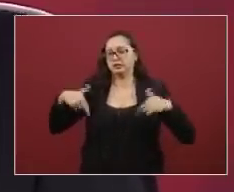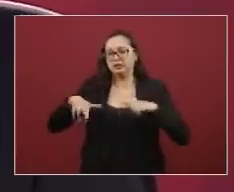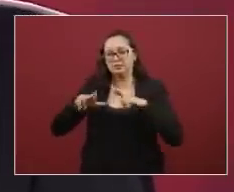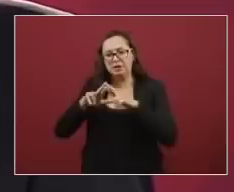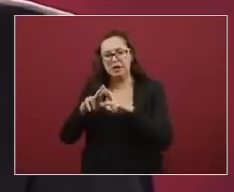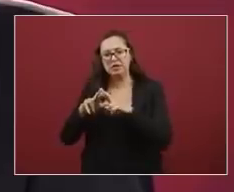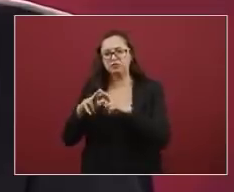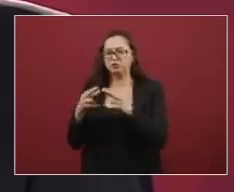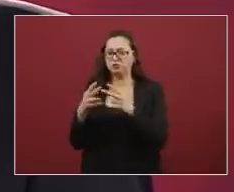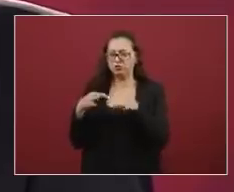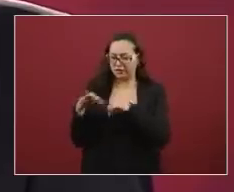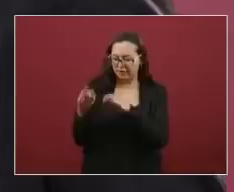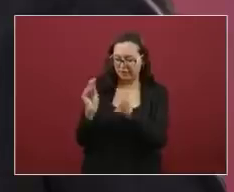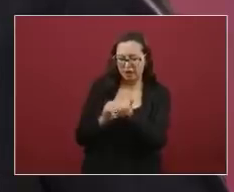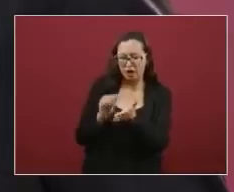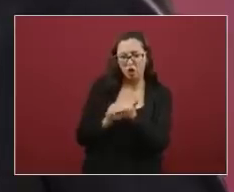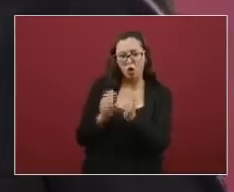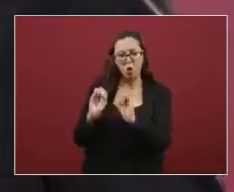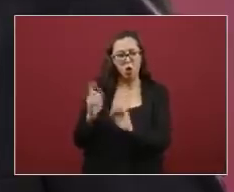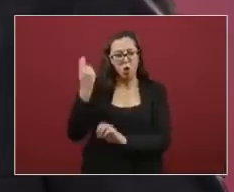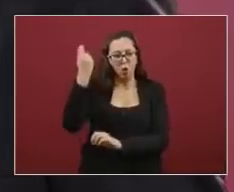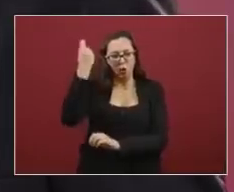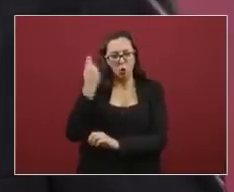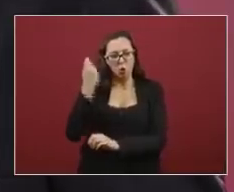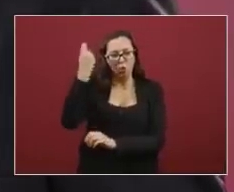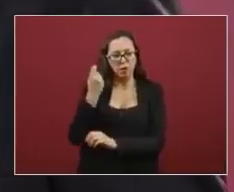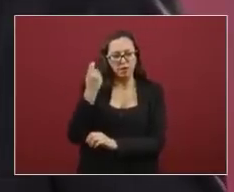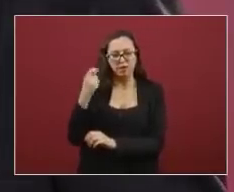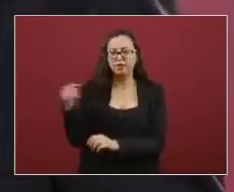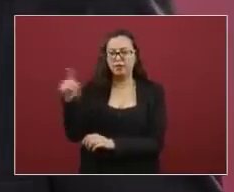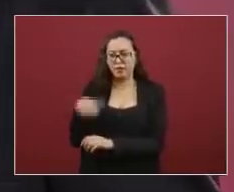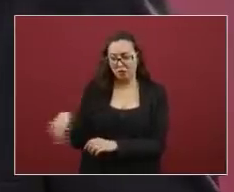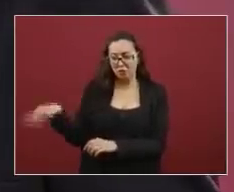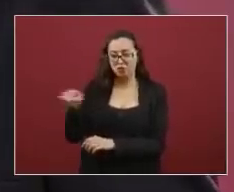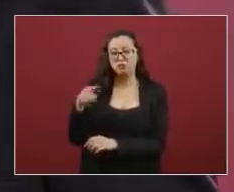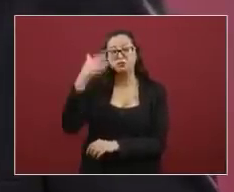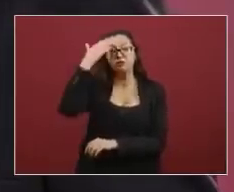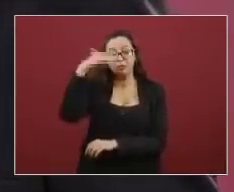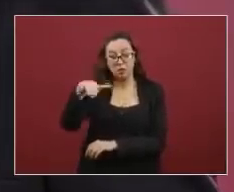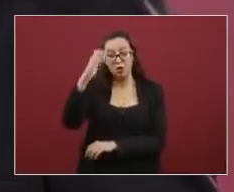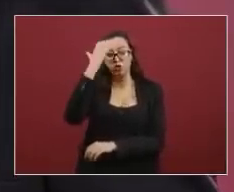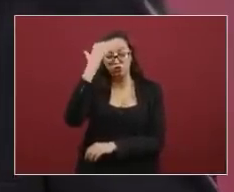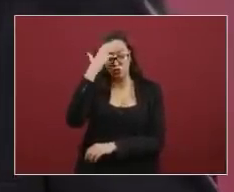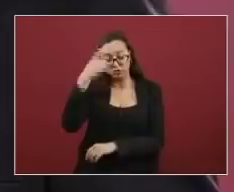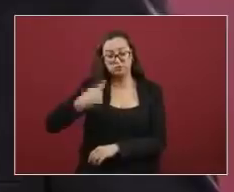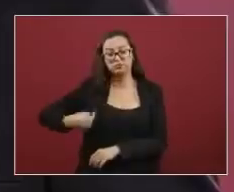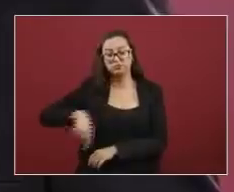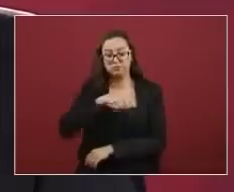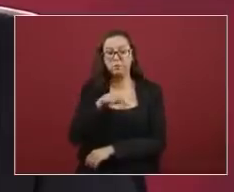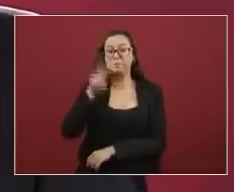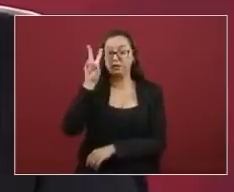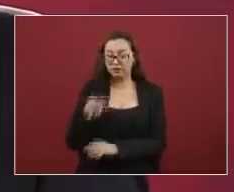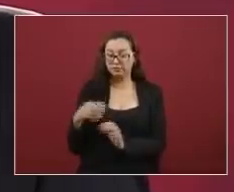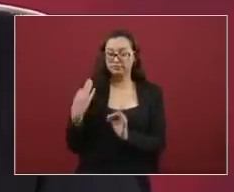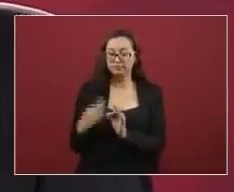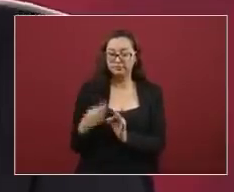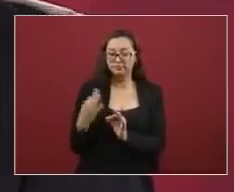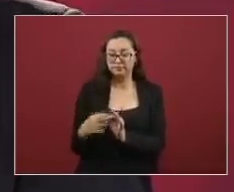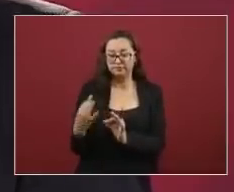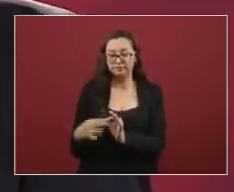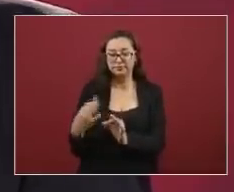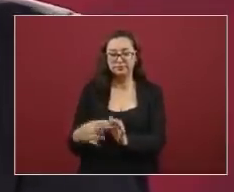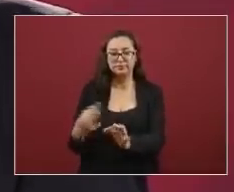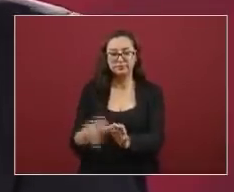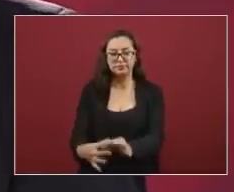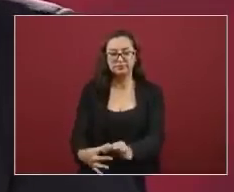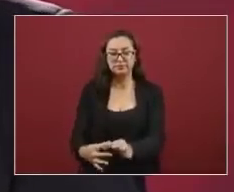sepan que estamos cumpliendo nuestro compromiso, para que no